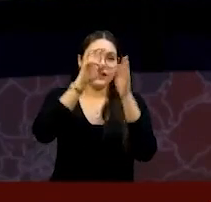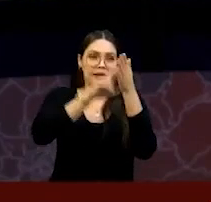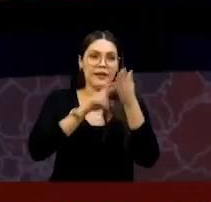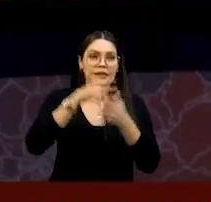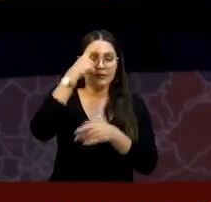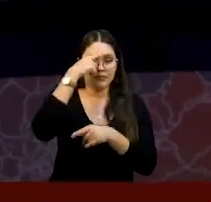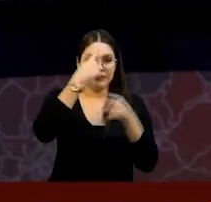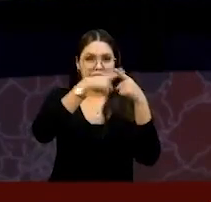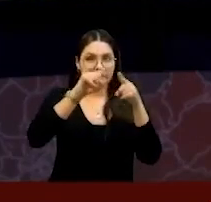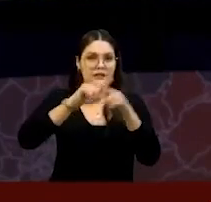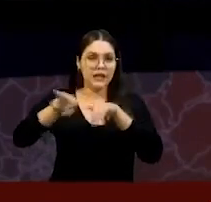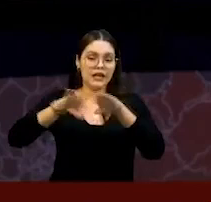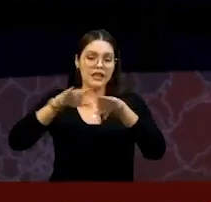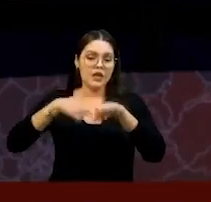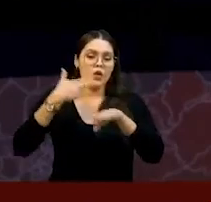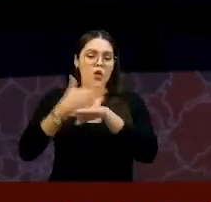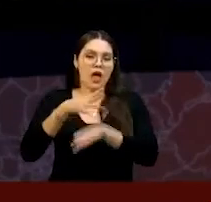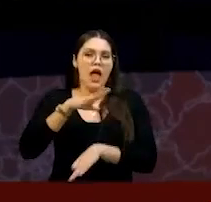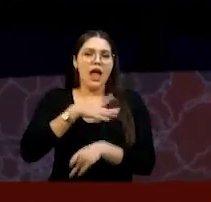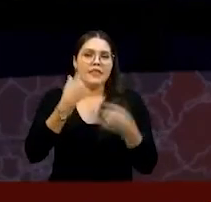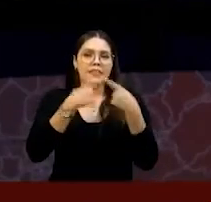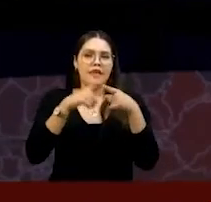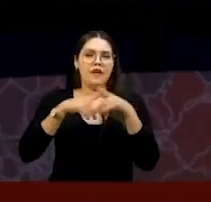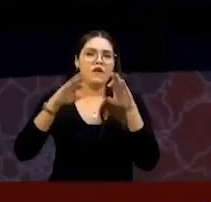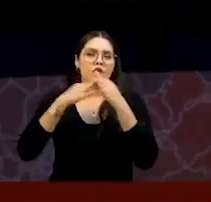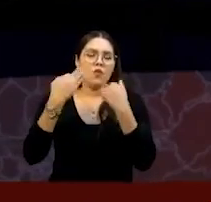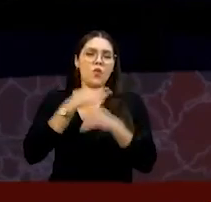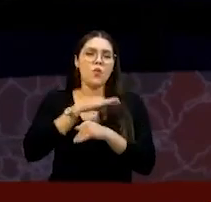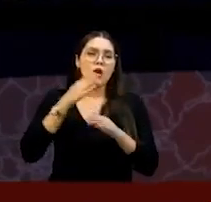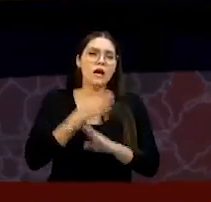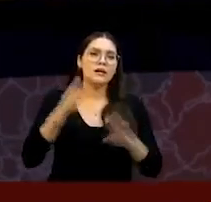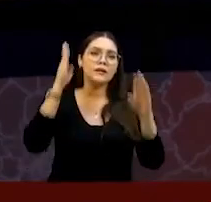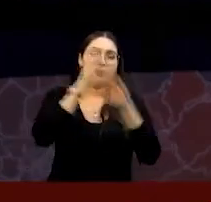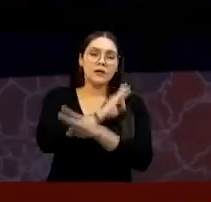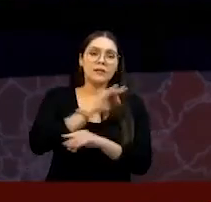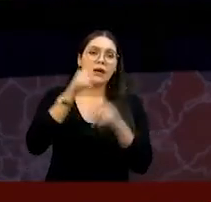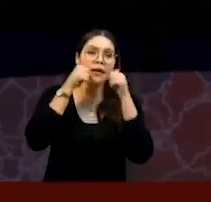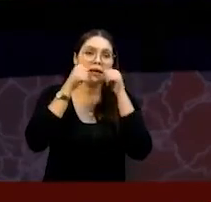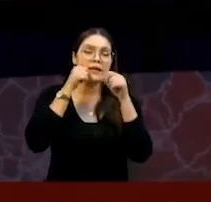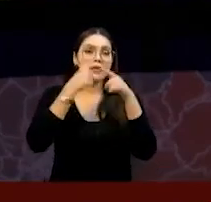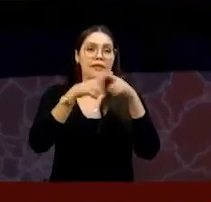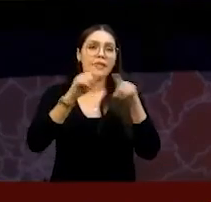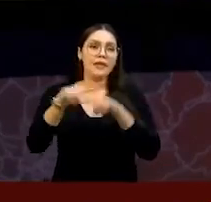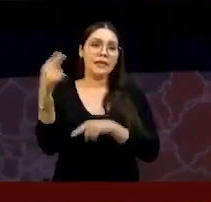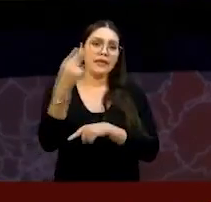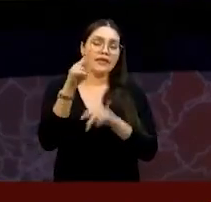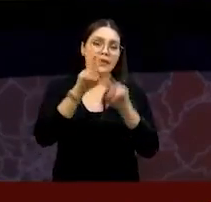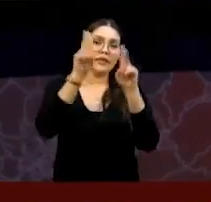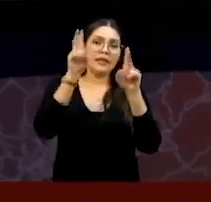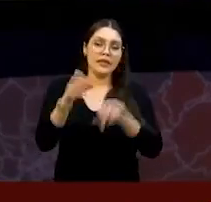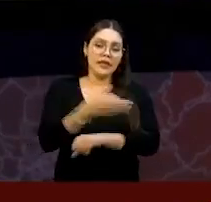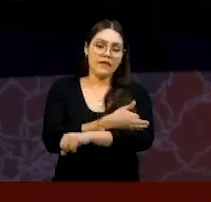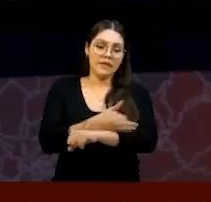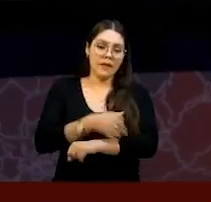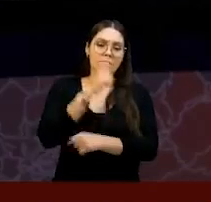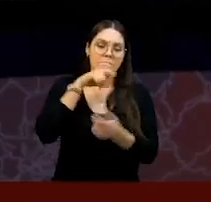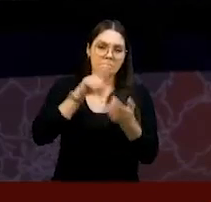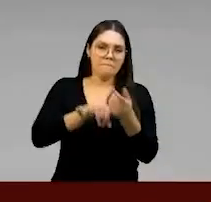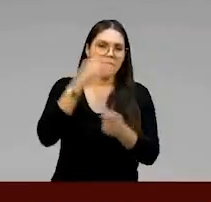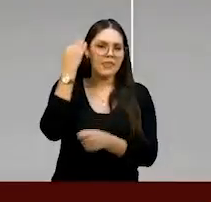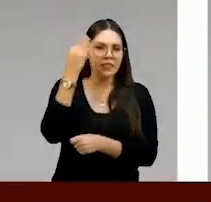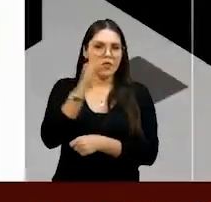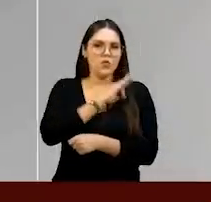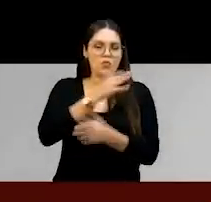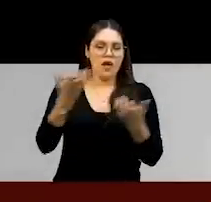puedan contar con mecanismos que les ayuden a conciliar su necesidad de atender temas familiares y al mismo tiempo desempeñar su